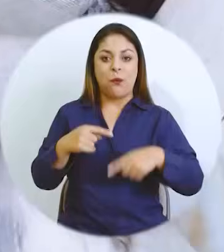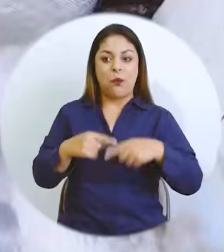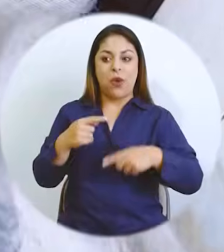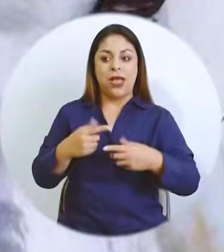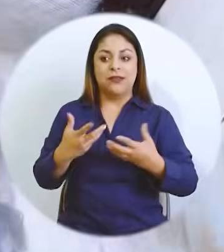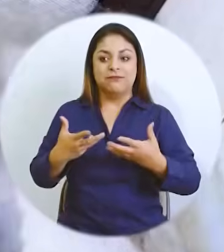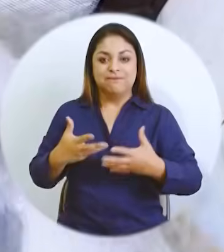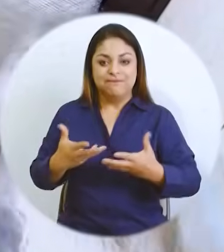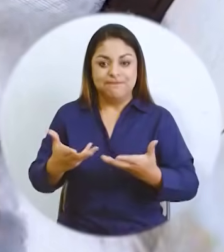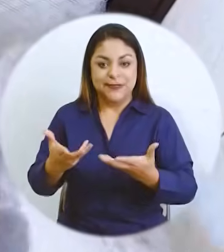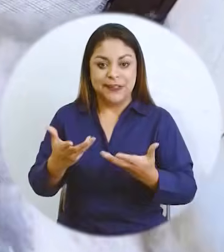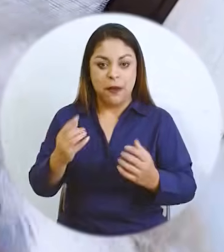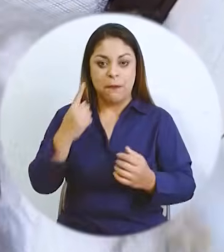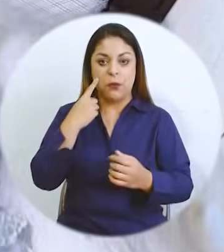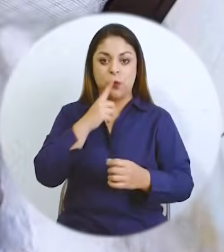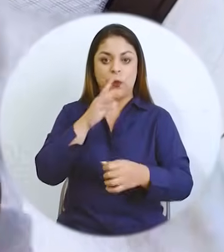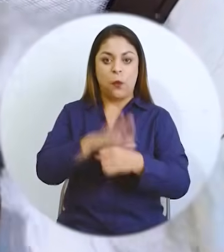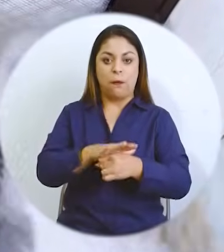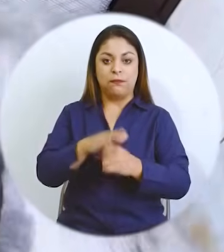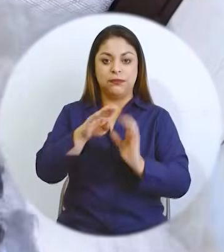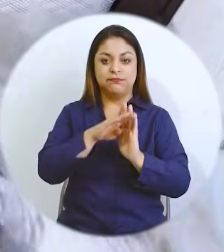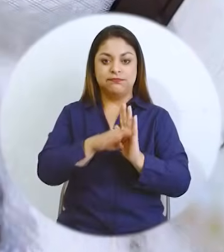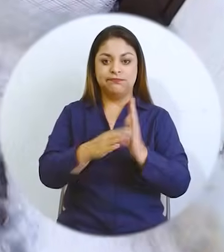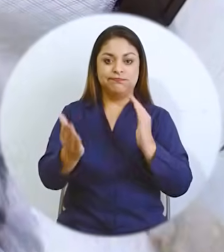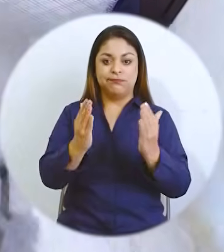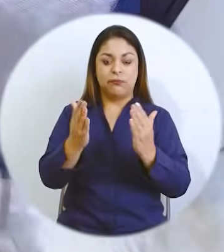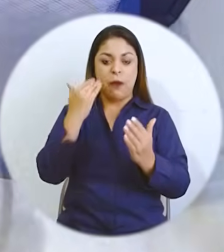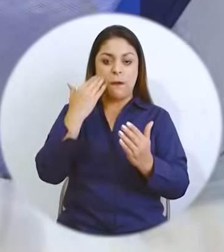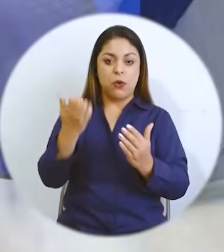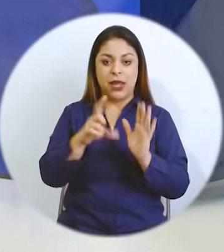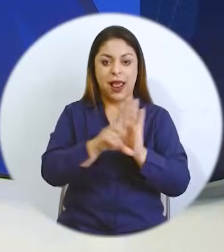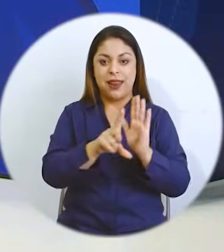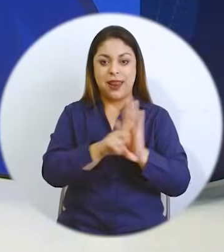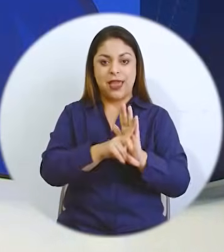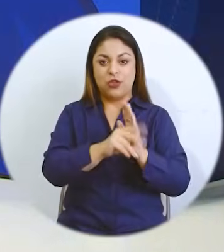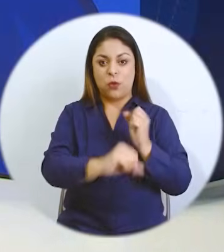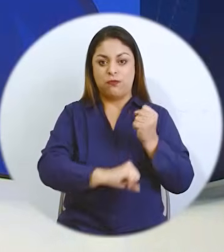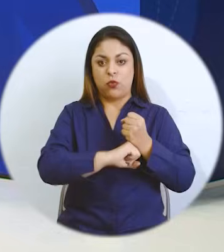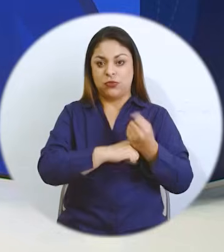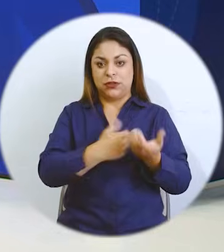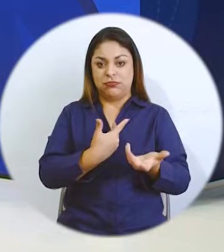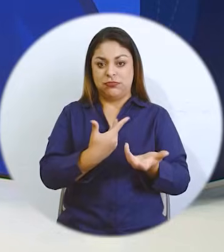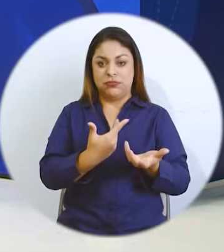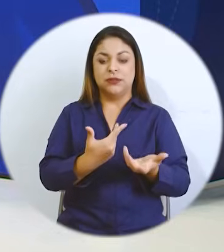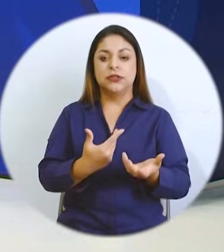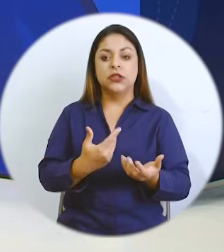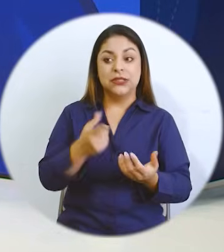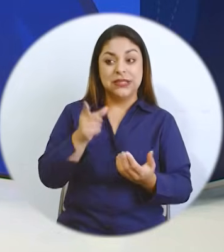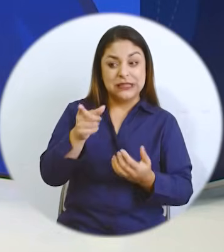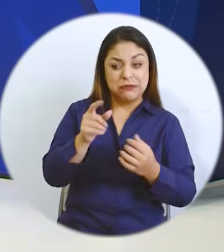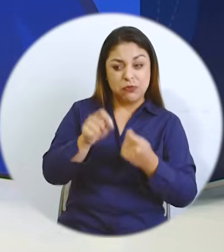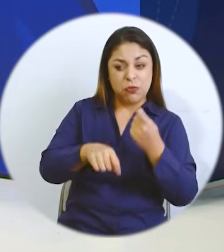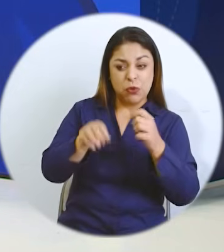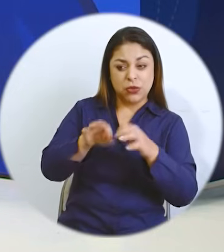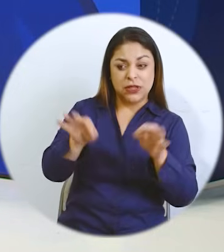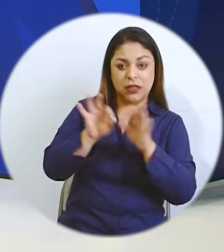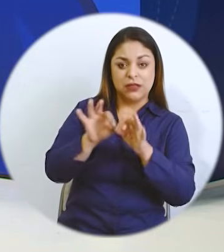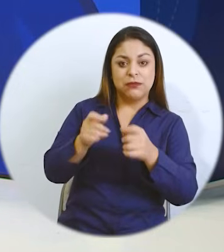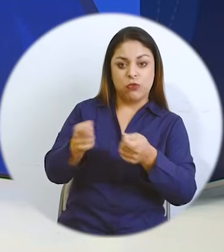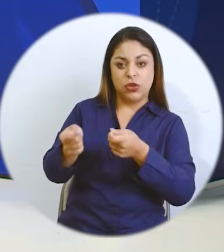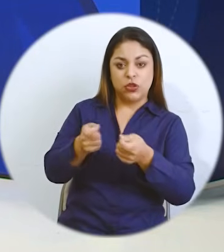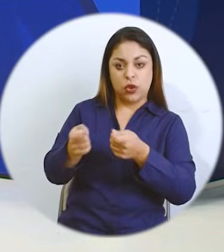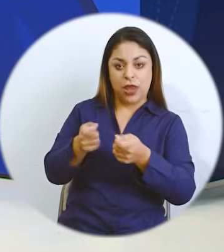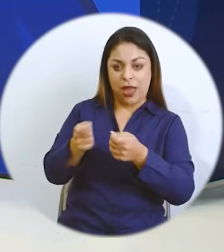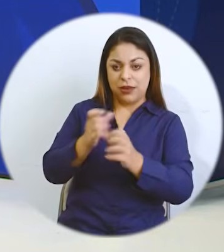poder ejercer con cabalidad, digamos, que se cumplan esos parámetros porque la misma ley no nos ampara. En ese punto